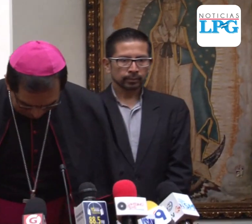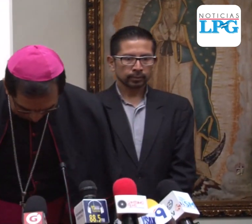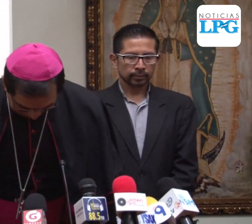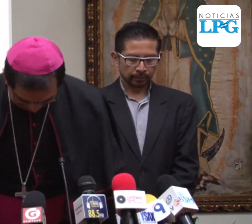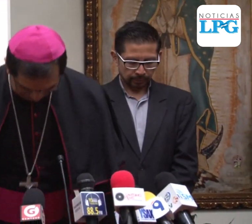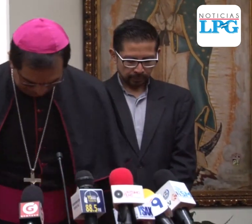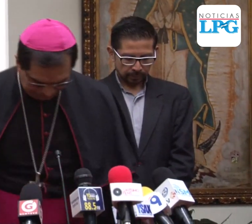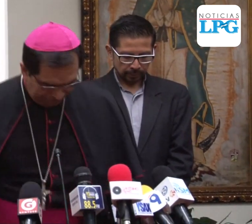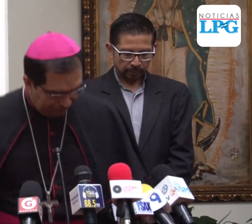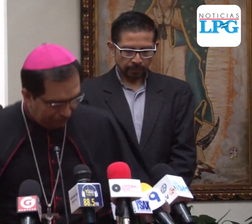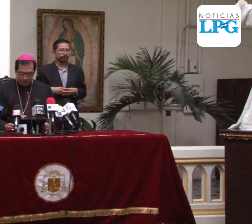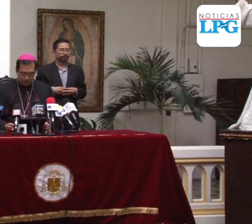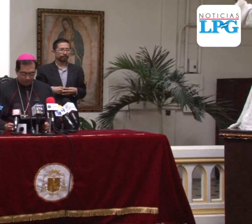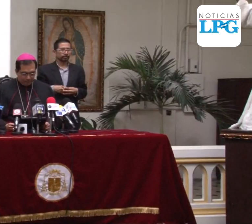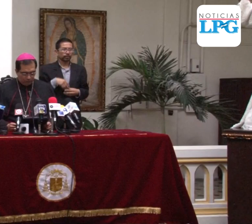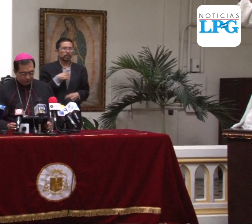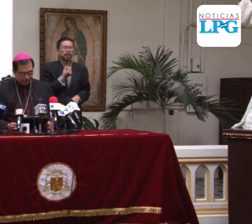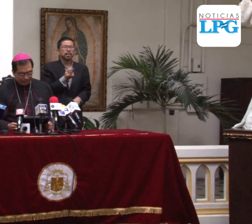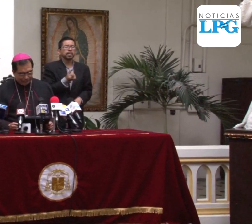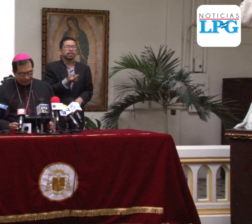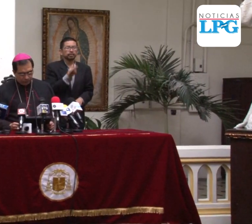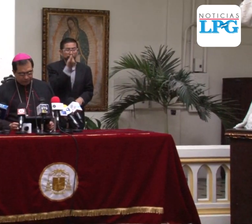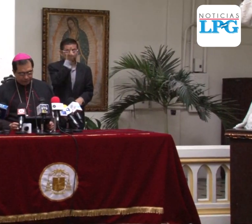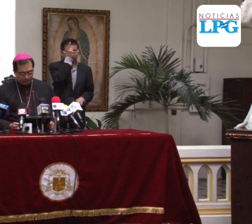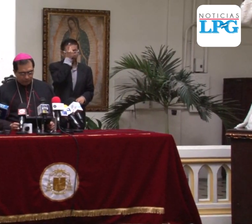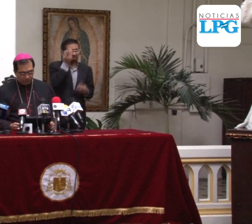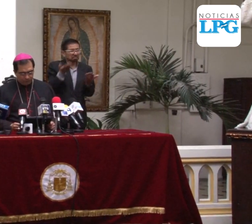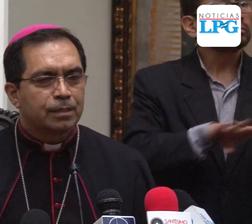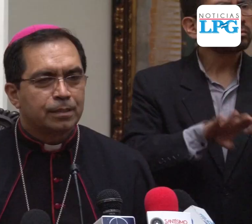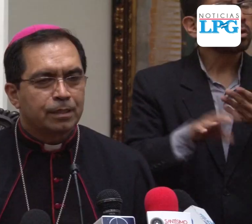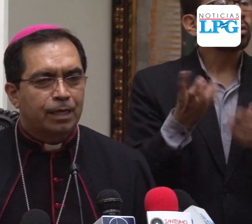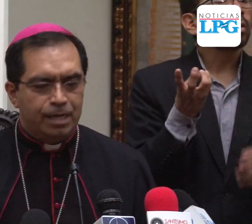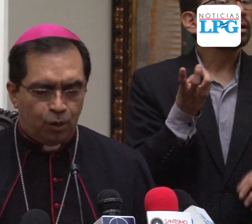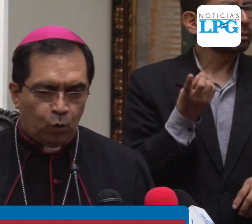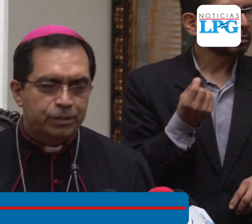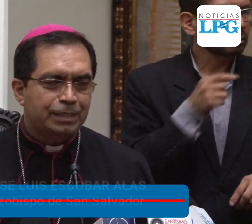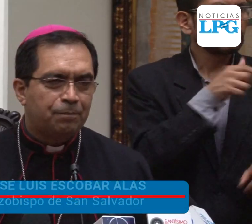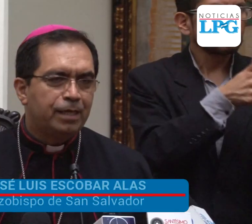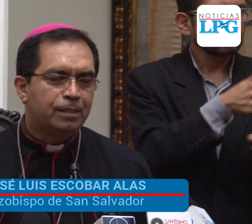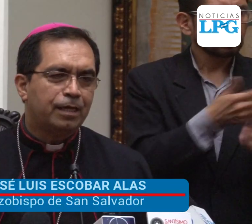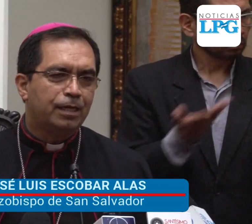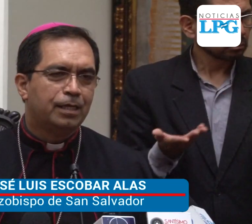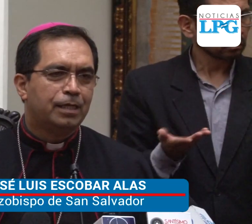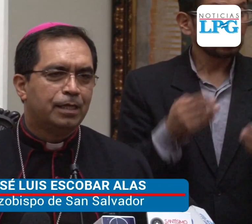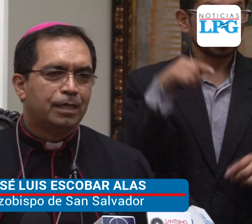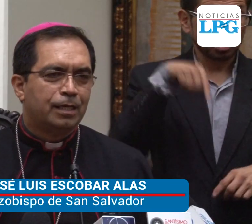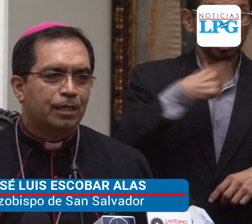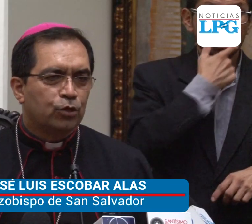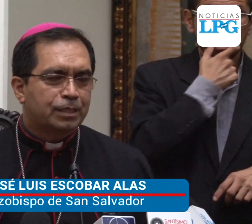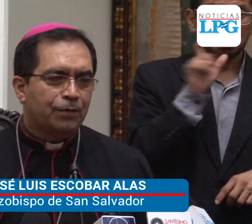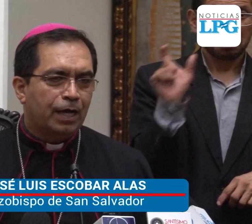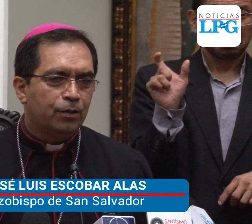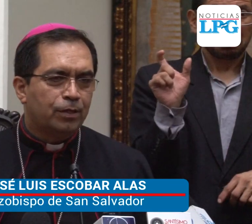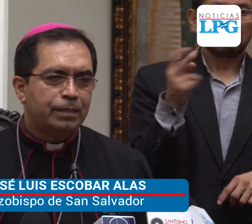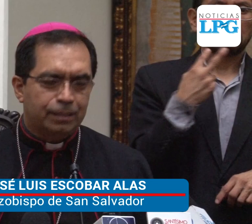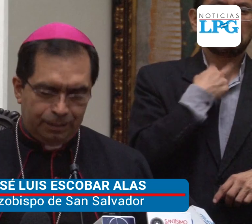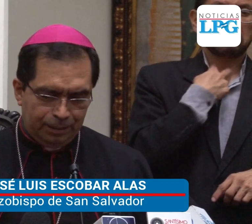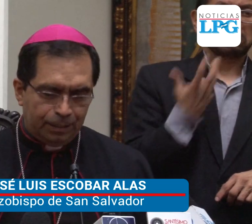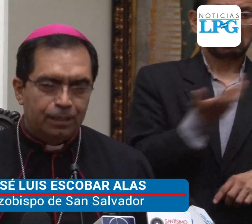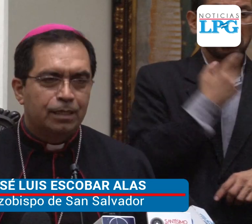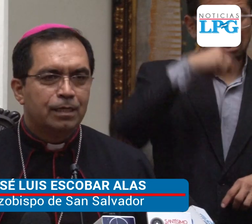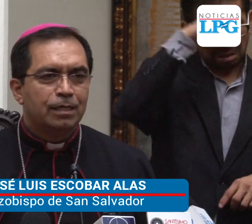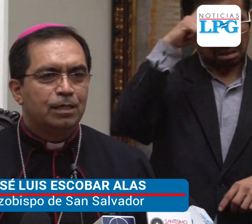tema de las pensiones. Dijo que es una pena no escuchar nada al respecto. Que injustamente los